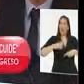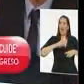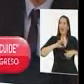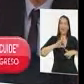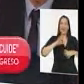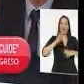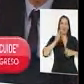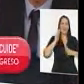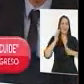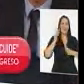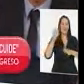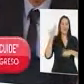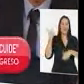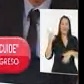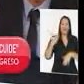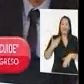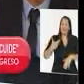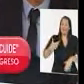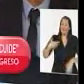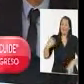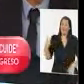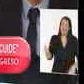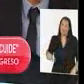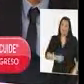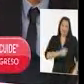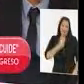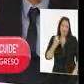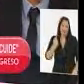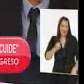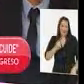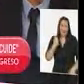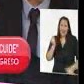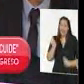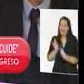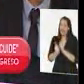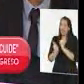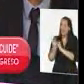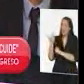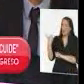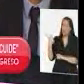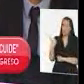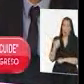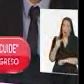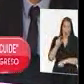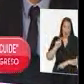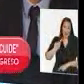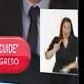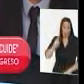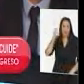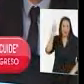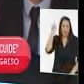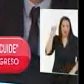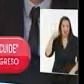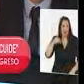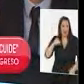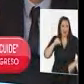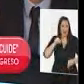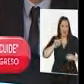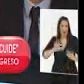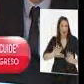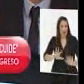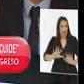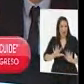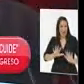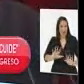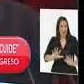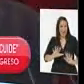pesos. Claro, lo que hace el gobierno provincial es hablar del sueldo promedio. Es un aumento sobre básico. Es un aumento sobre básico. Entonces, hay que